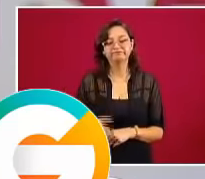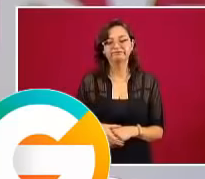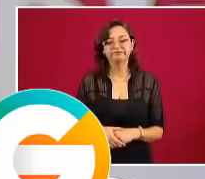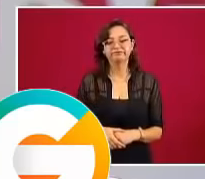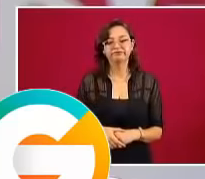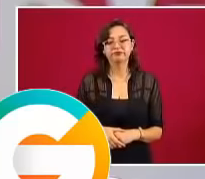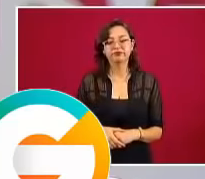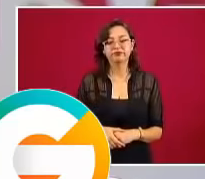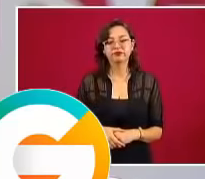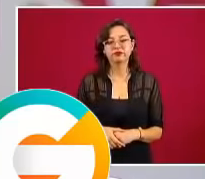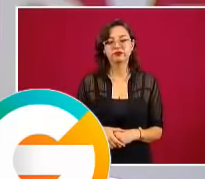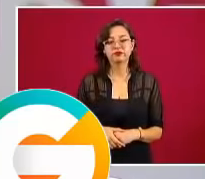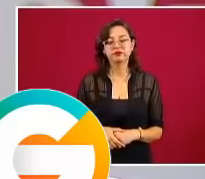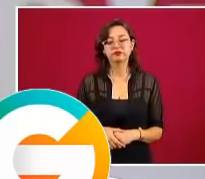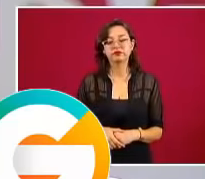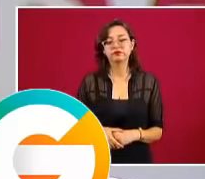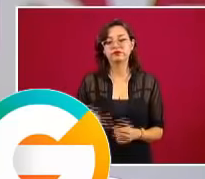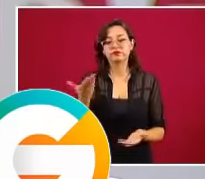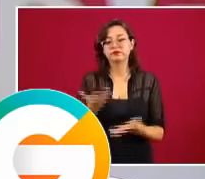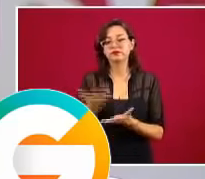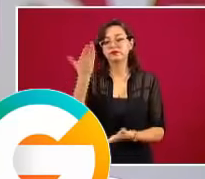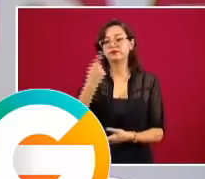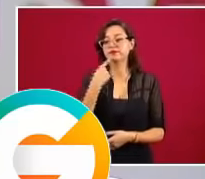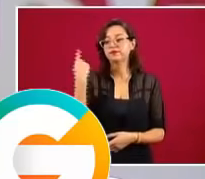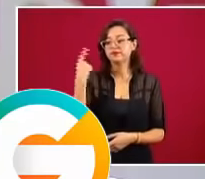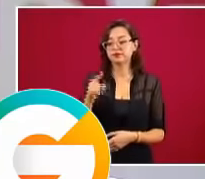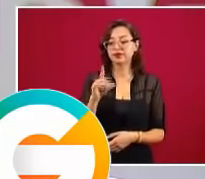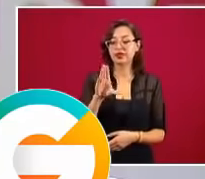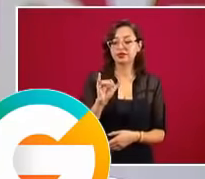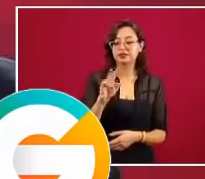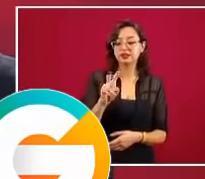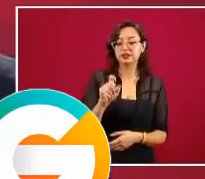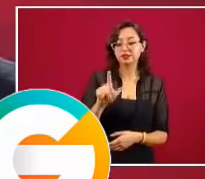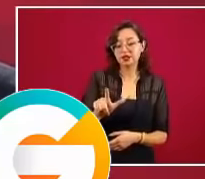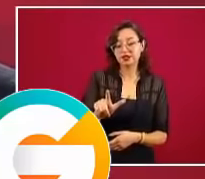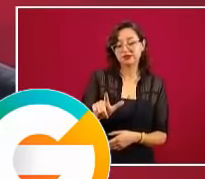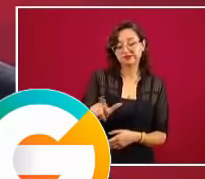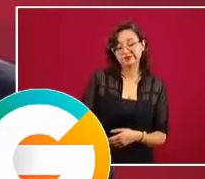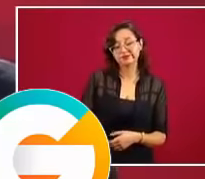tanto en la vía civil como en la vía penal, de acuerdo